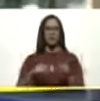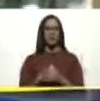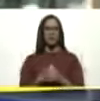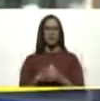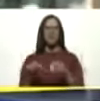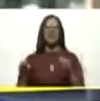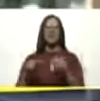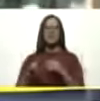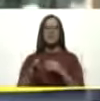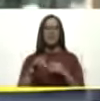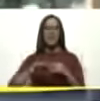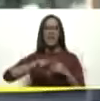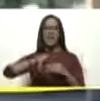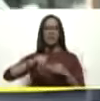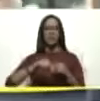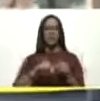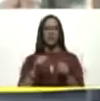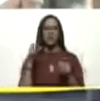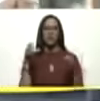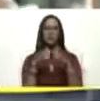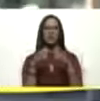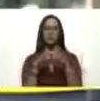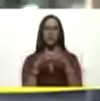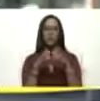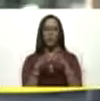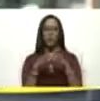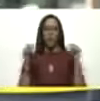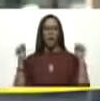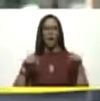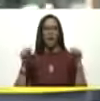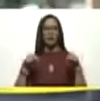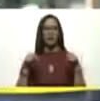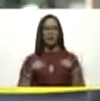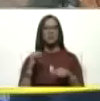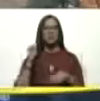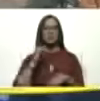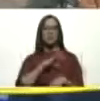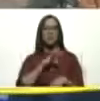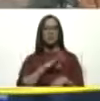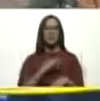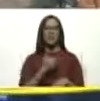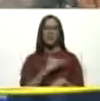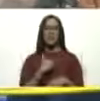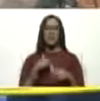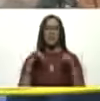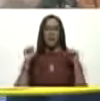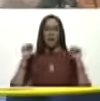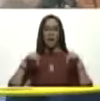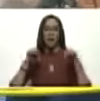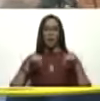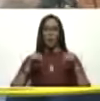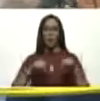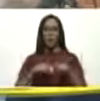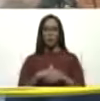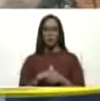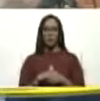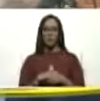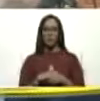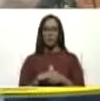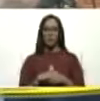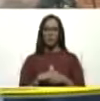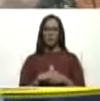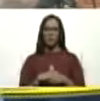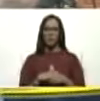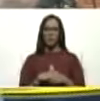Rata ladrona. Correcto, presidente. Y sus cómplices aquí. Sí, señor. Y pretenden ahora venir con su cara muy lavada a gobernar el país. ¿Qué le